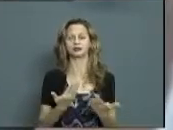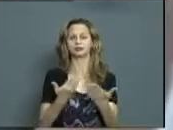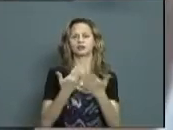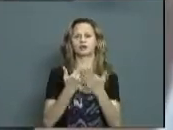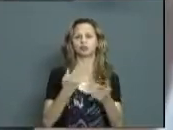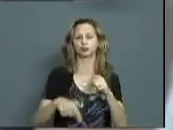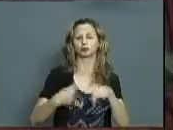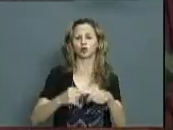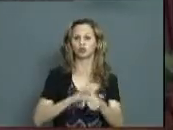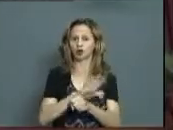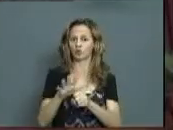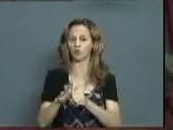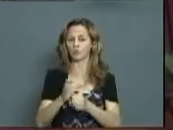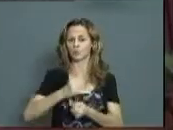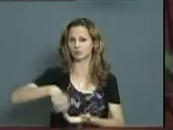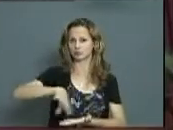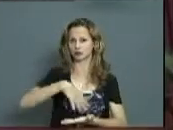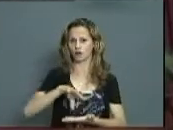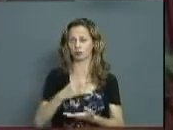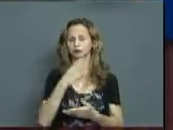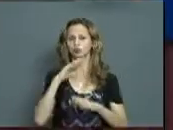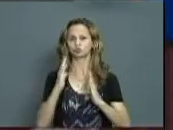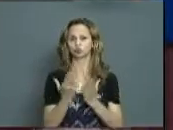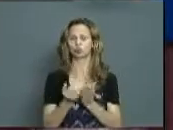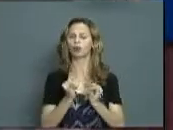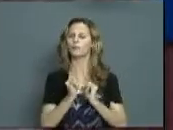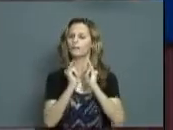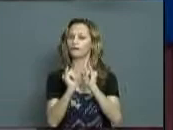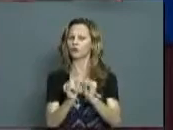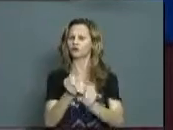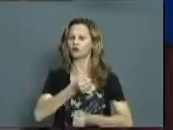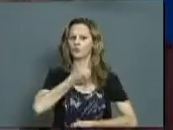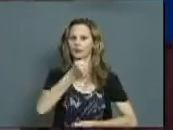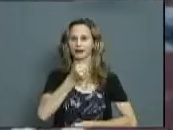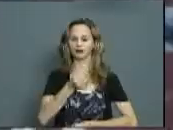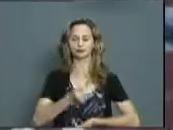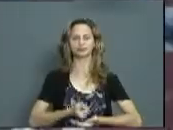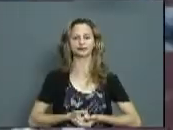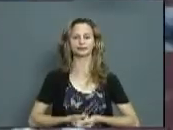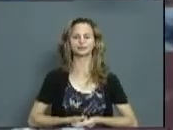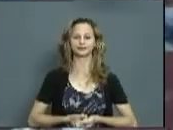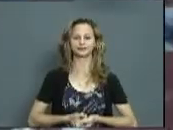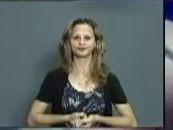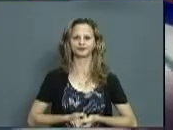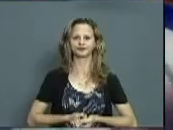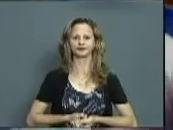de la COVID-19. Desde Holguín, Beatriz Galván, Sistema Informativo de la Televisión Cubana.